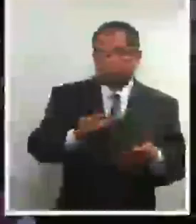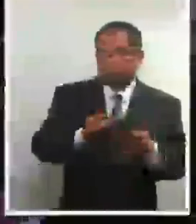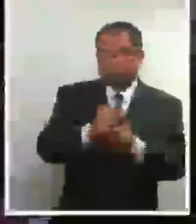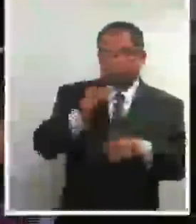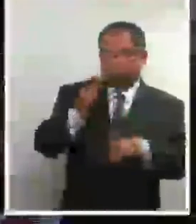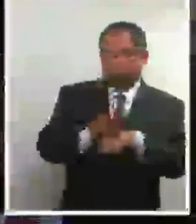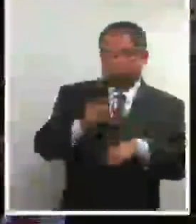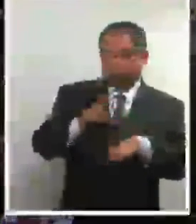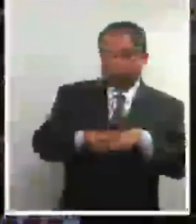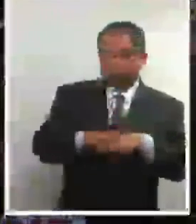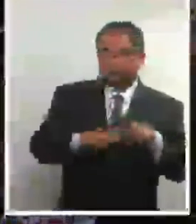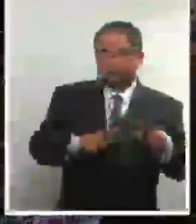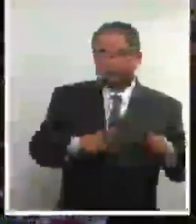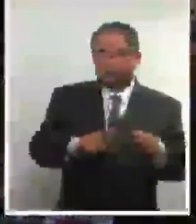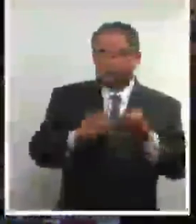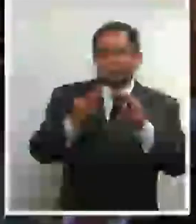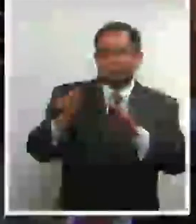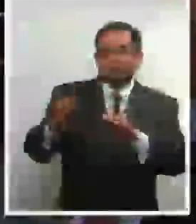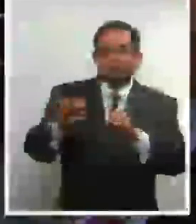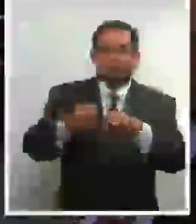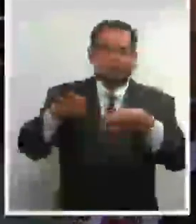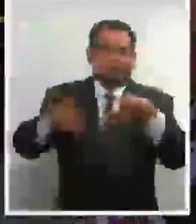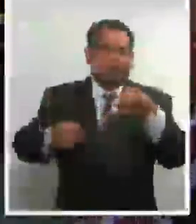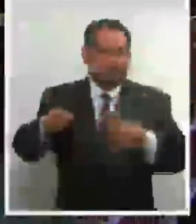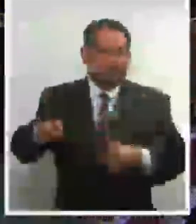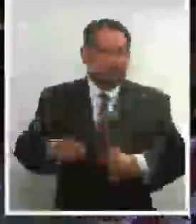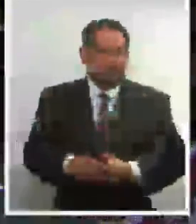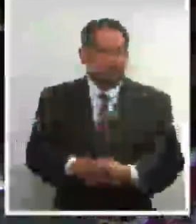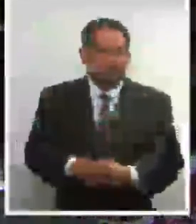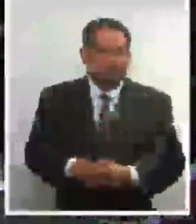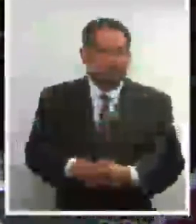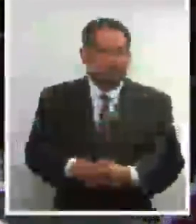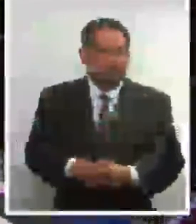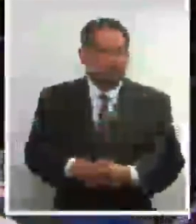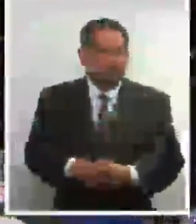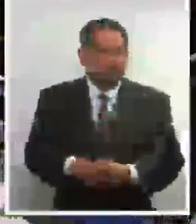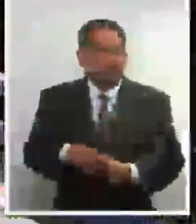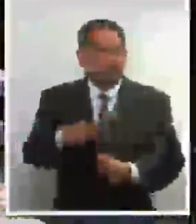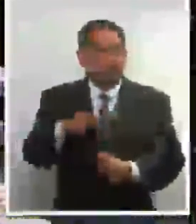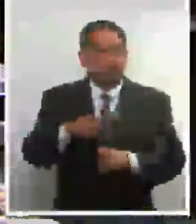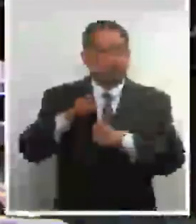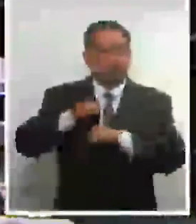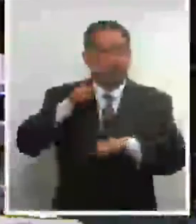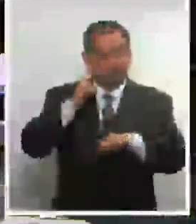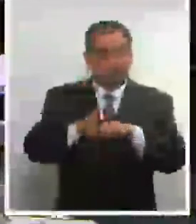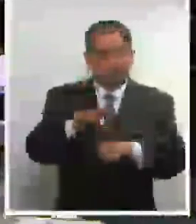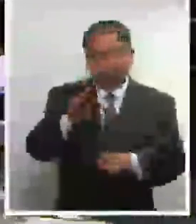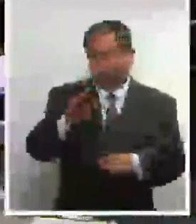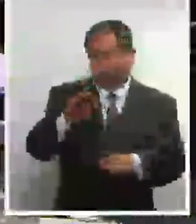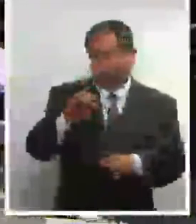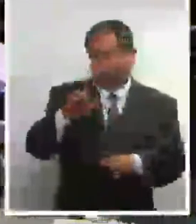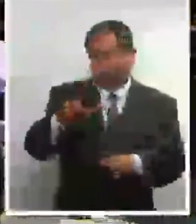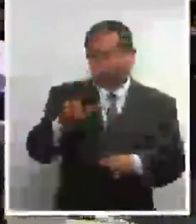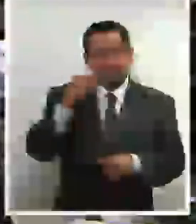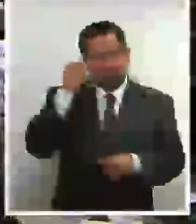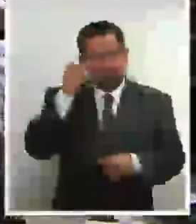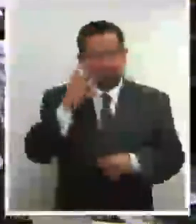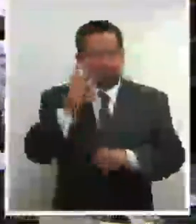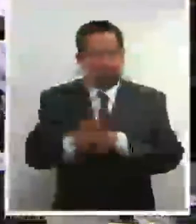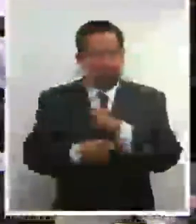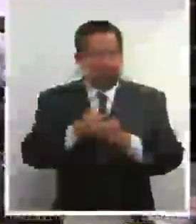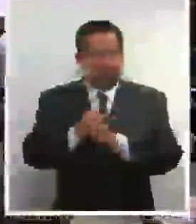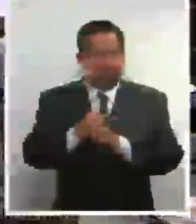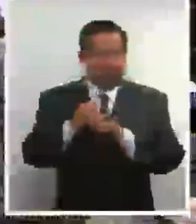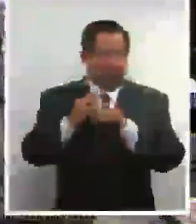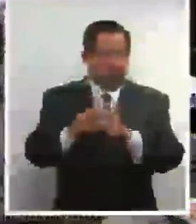la acción penal ante la autoridad judicial. La persona titular de esta fiscalía durará 4 años y